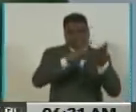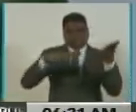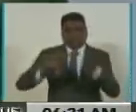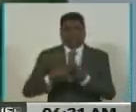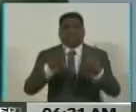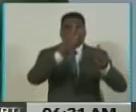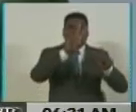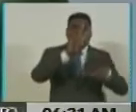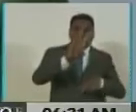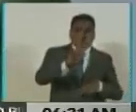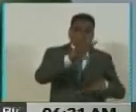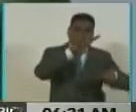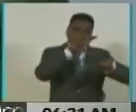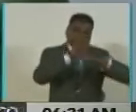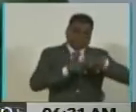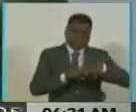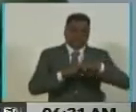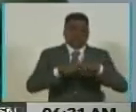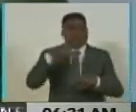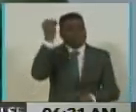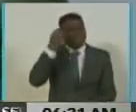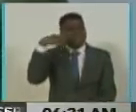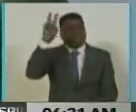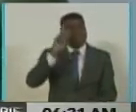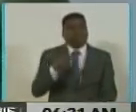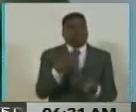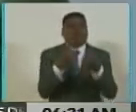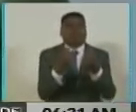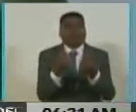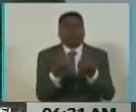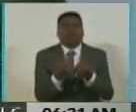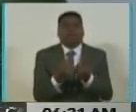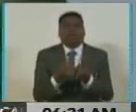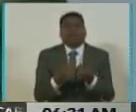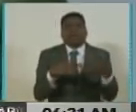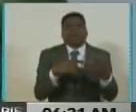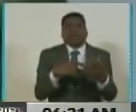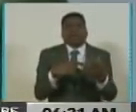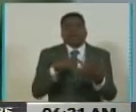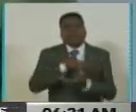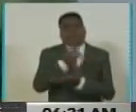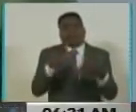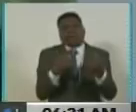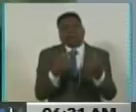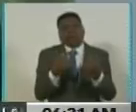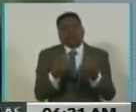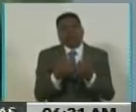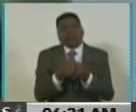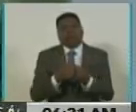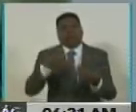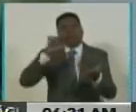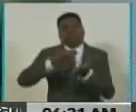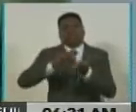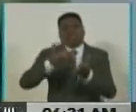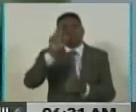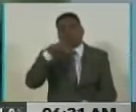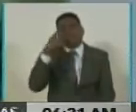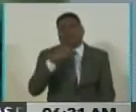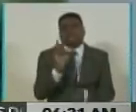sentarse, pero pensando en el país, en los problemas que hay económicos de subsistencia, en ese centro político que